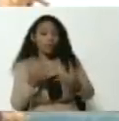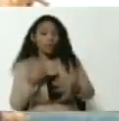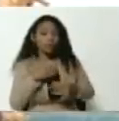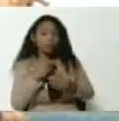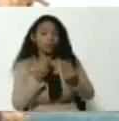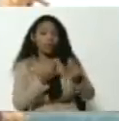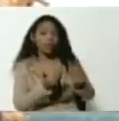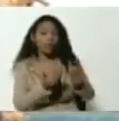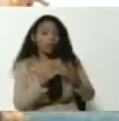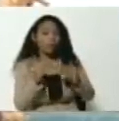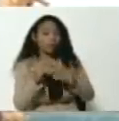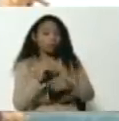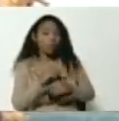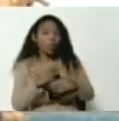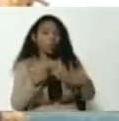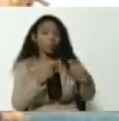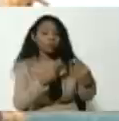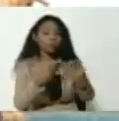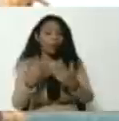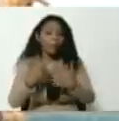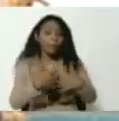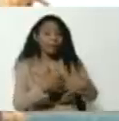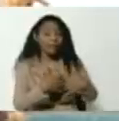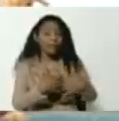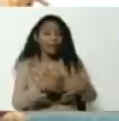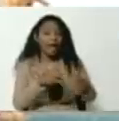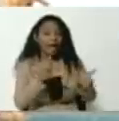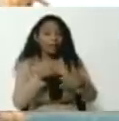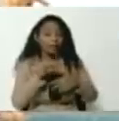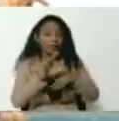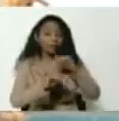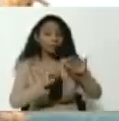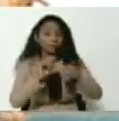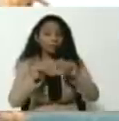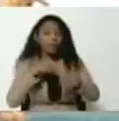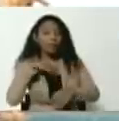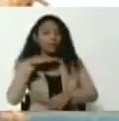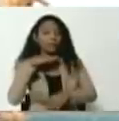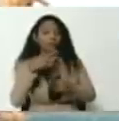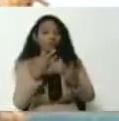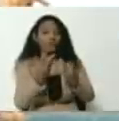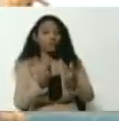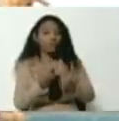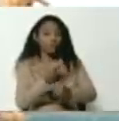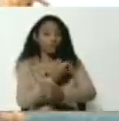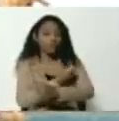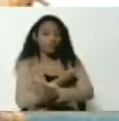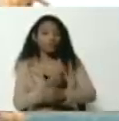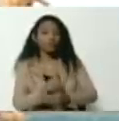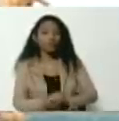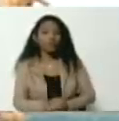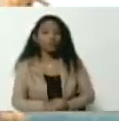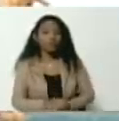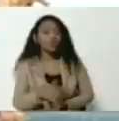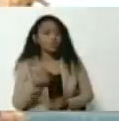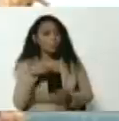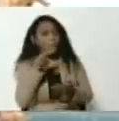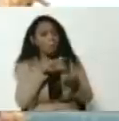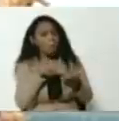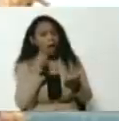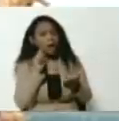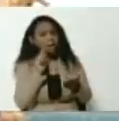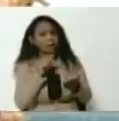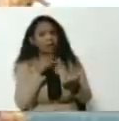hablando con todos los proveedores para la adquisición de suficiente número de vacunas. Yo leí esa nota de